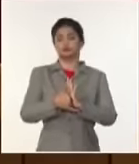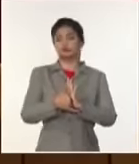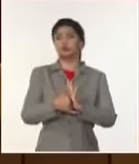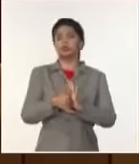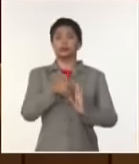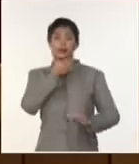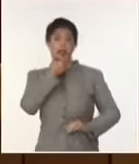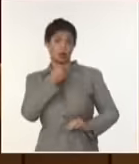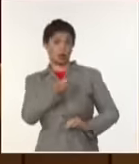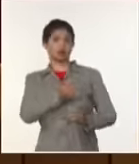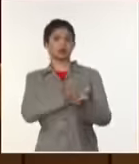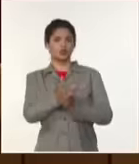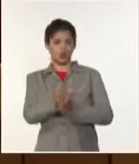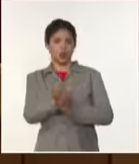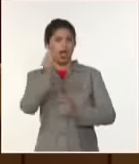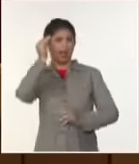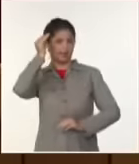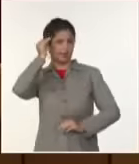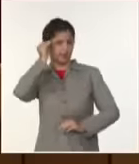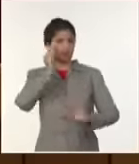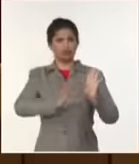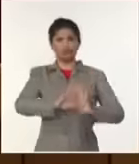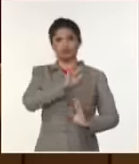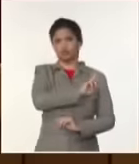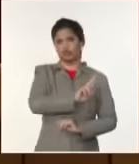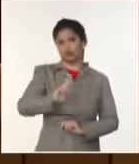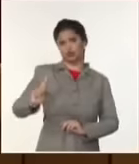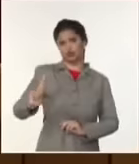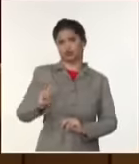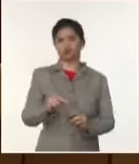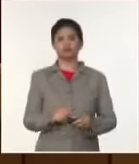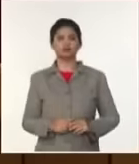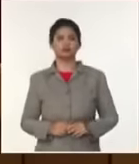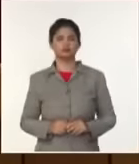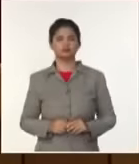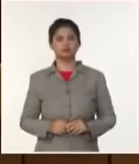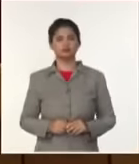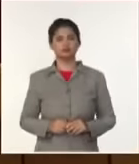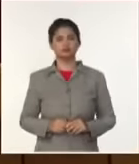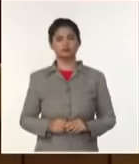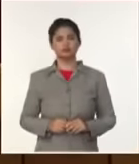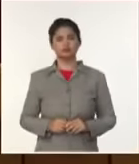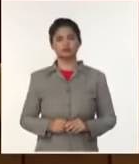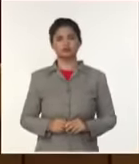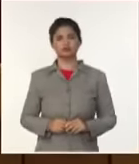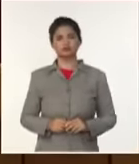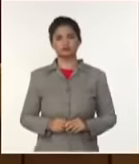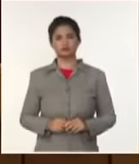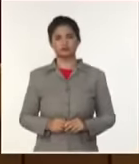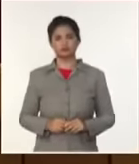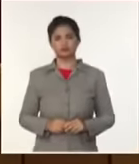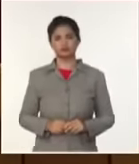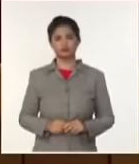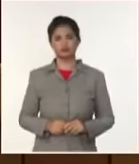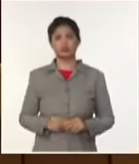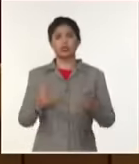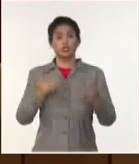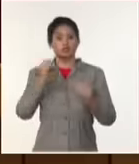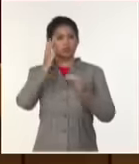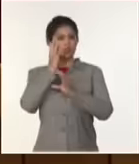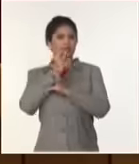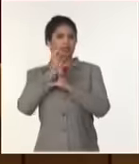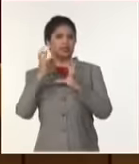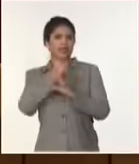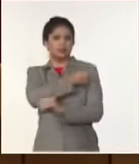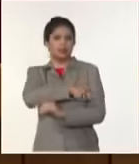que tenemos. Hay un cúmulo de potencialidades, una riqueza invaluable en las fuerzas propias, en la